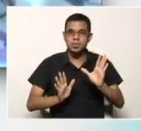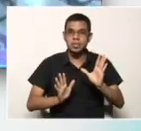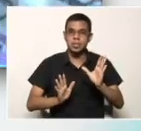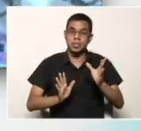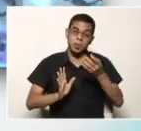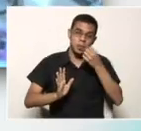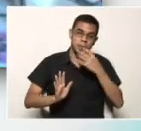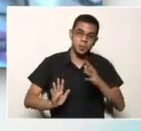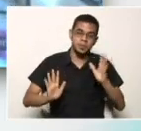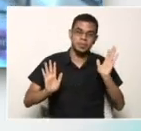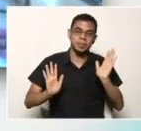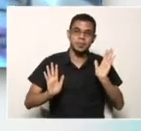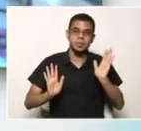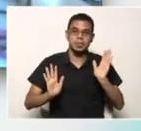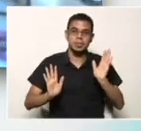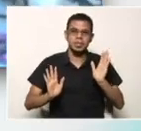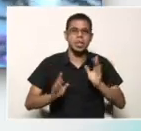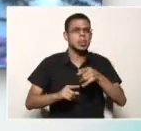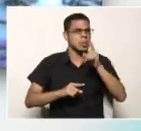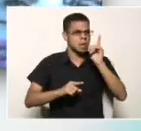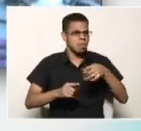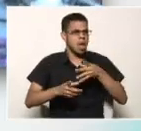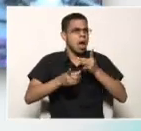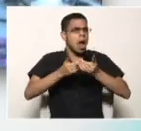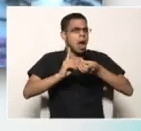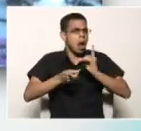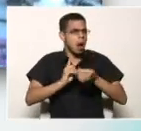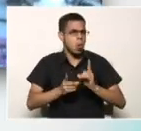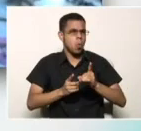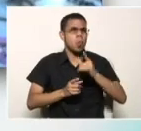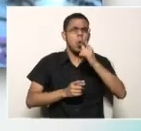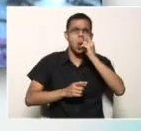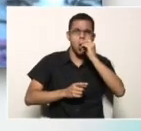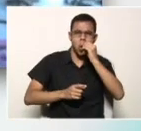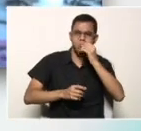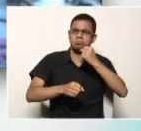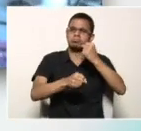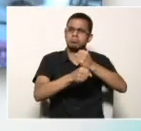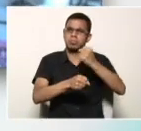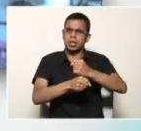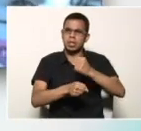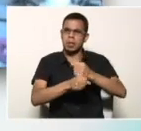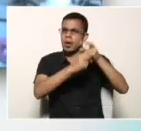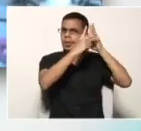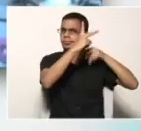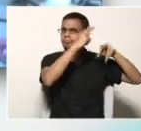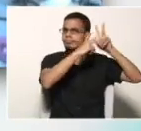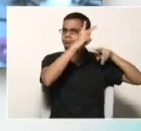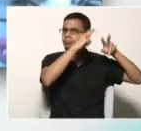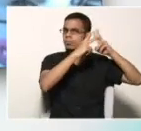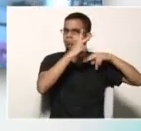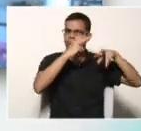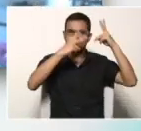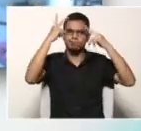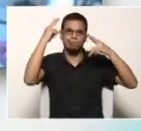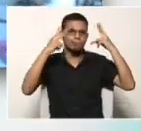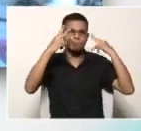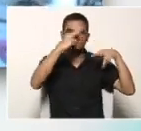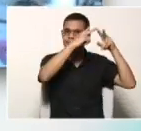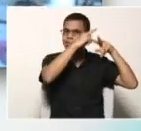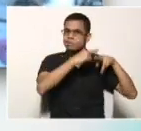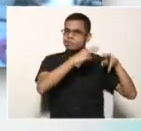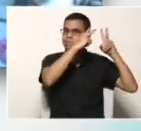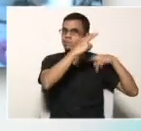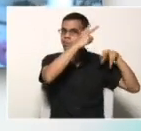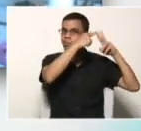tenemos mujeres y hombres que también son peluqueros, ¿verdad? Que trabajan en peluquerías y tienen este artefacto y muchas veces se les daña